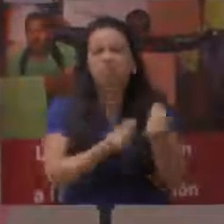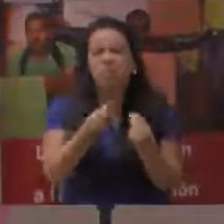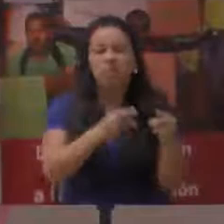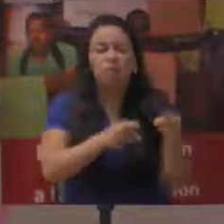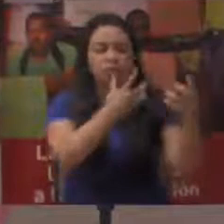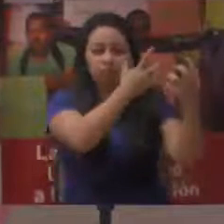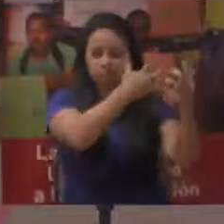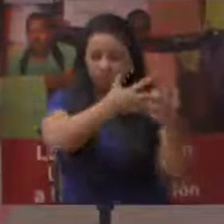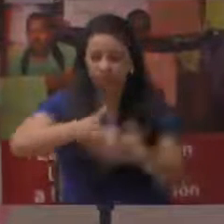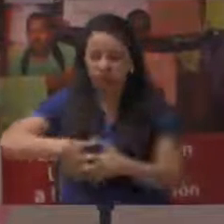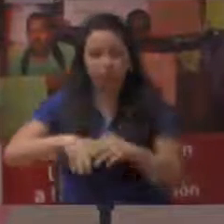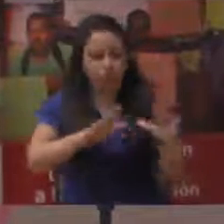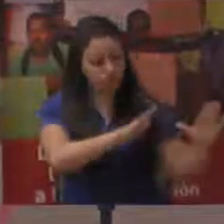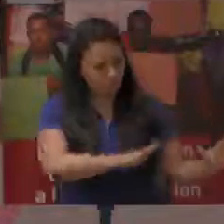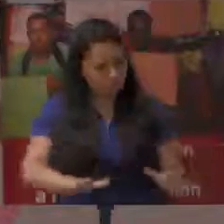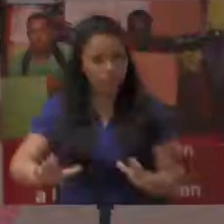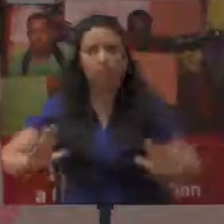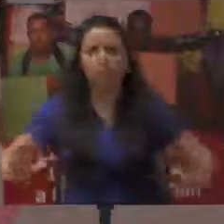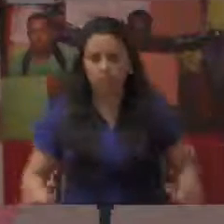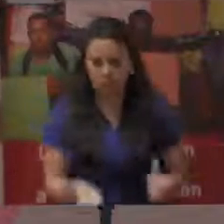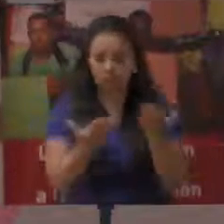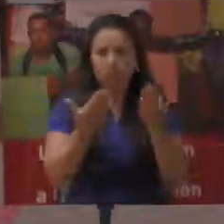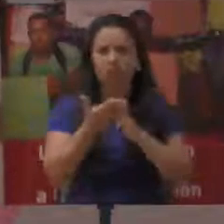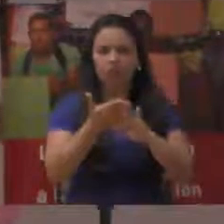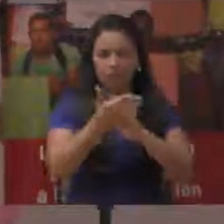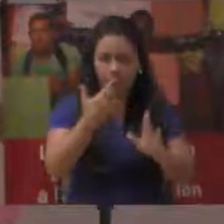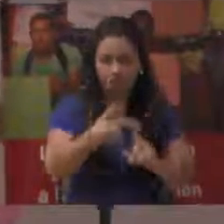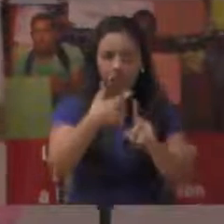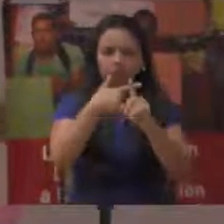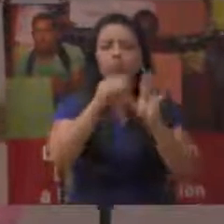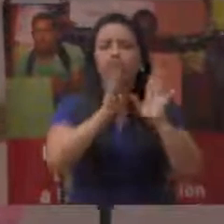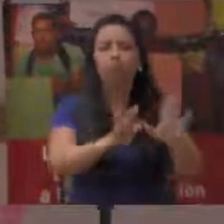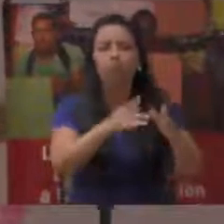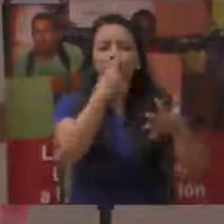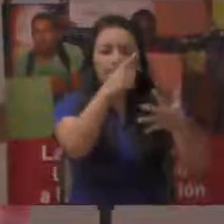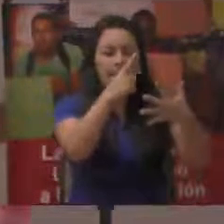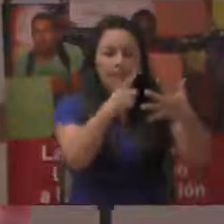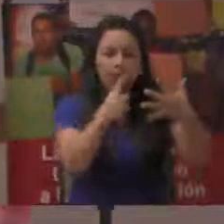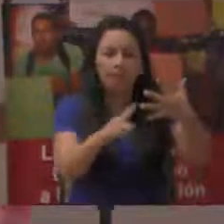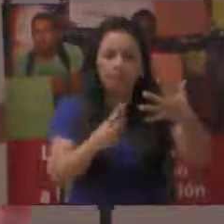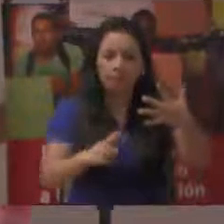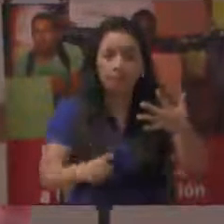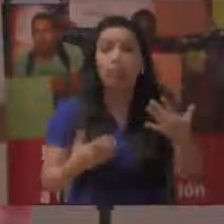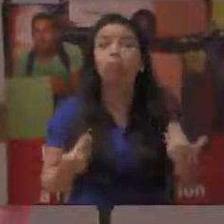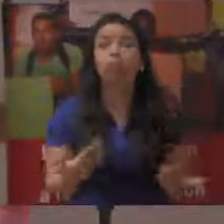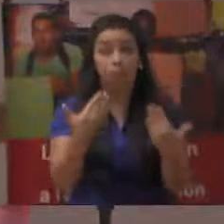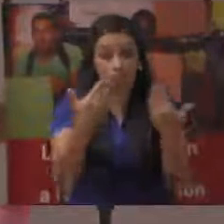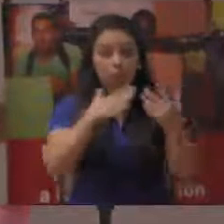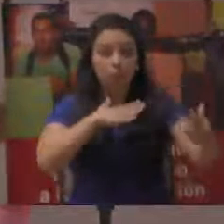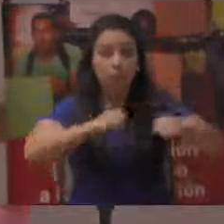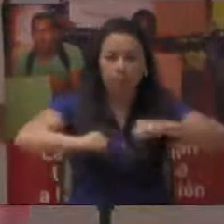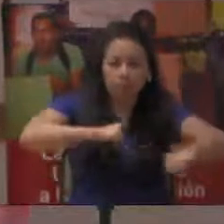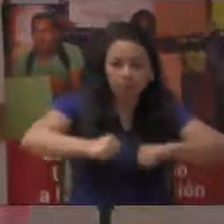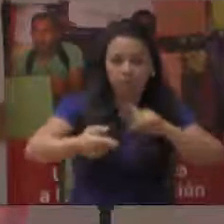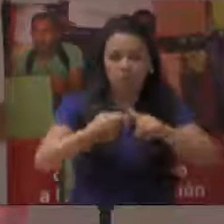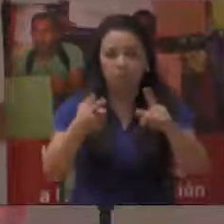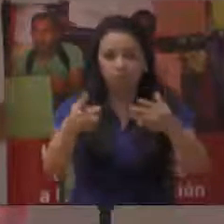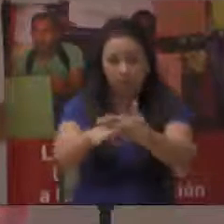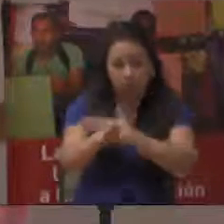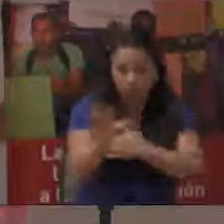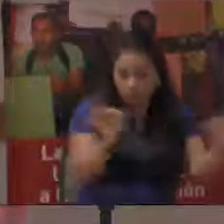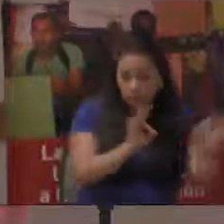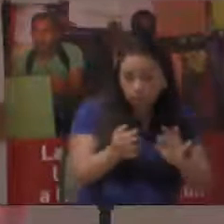se ha mantenido y se ha mejorado en sus componentes de gestión y